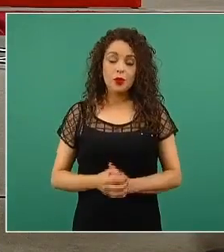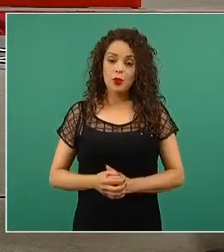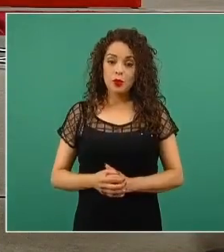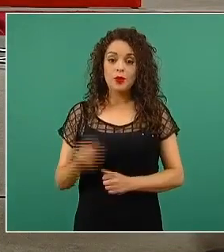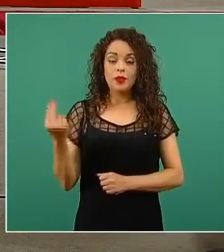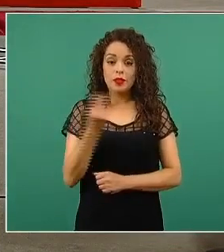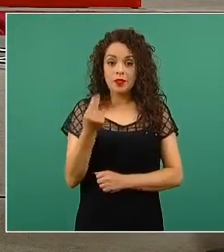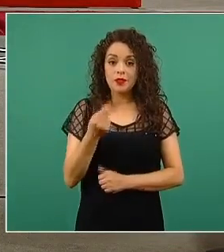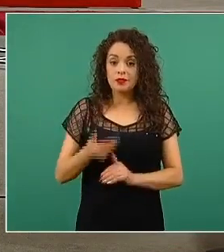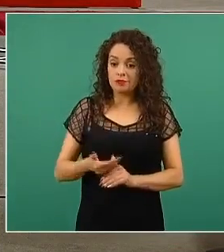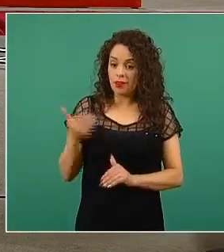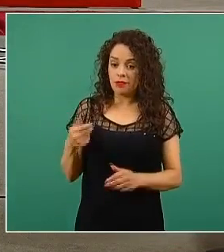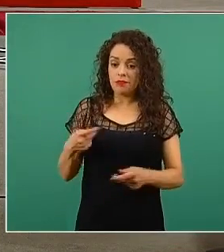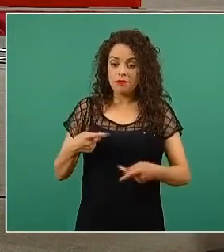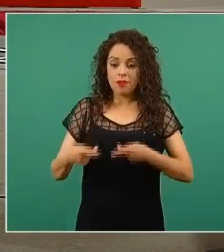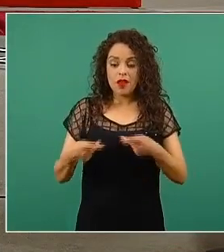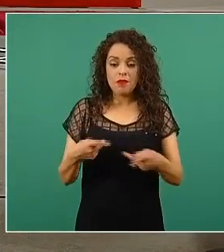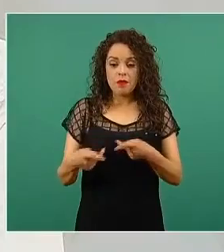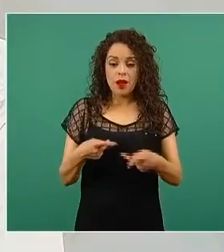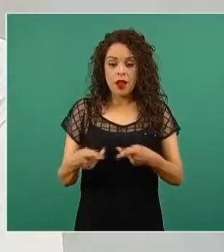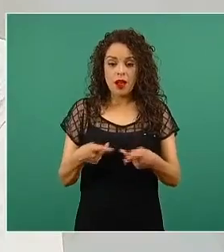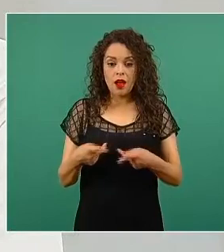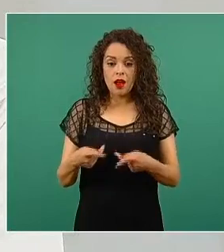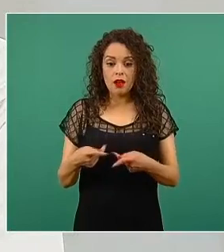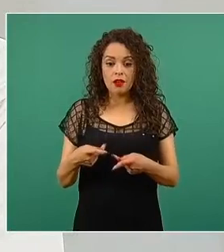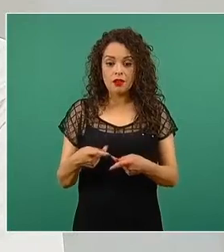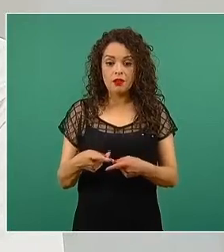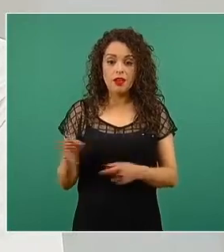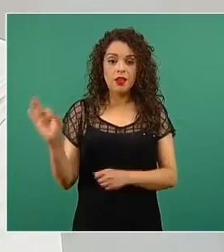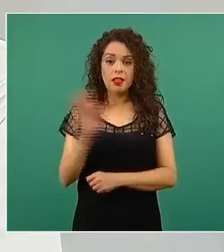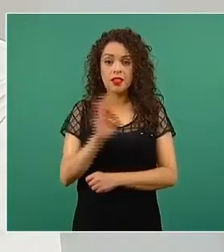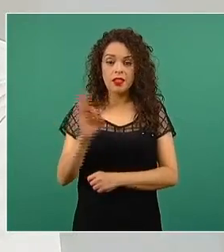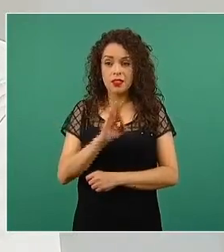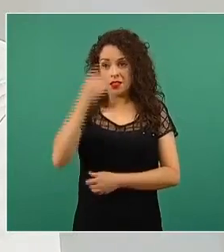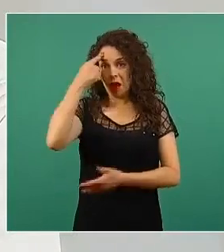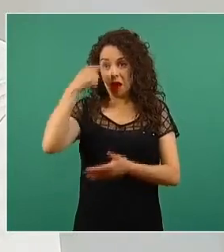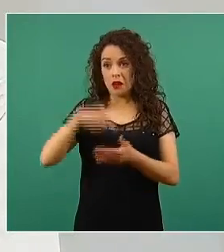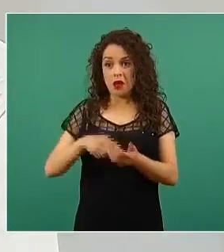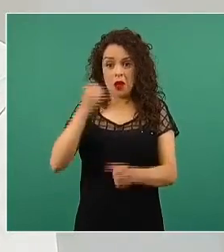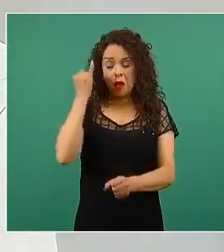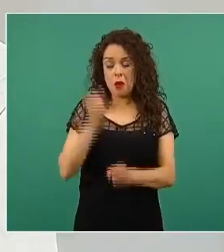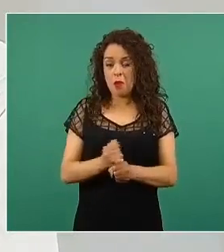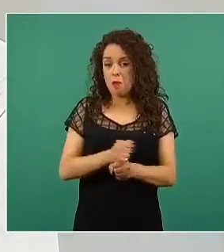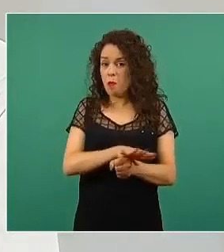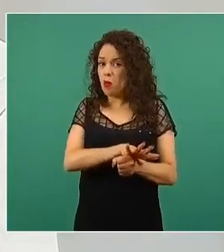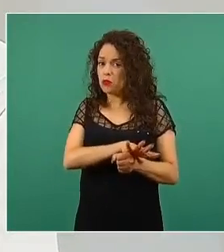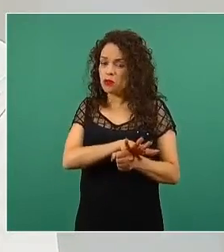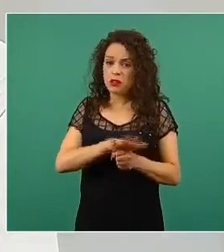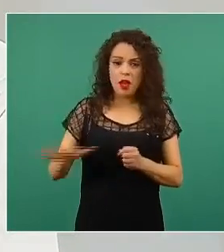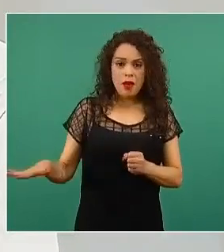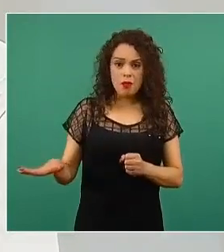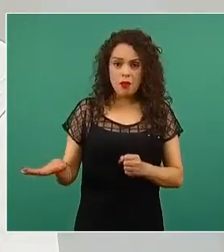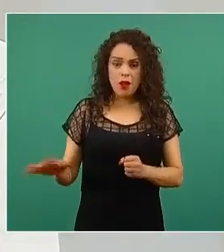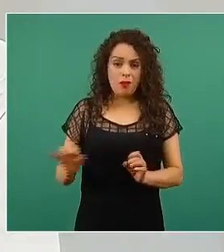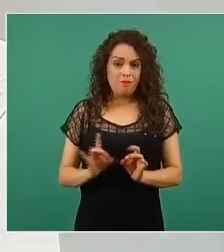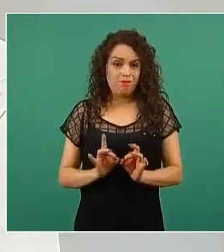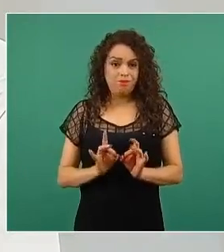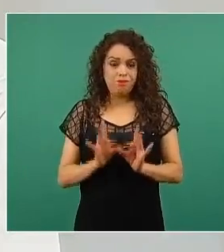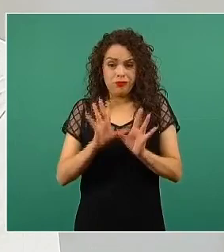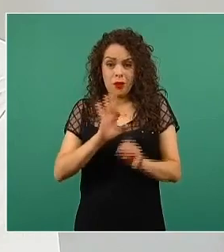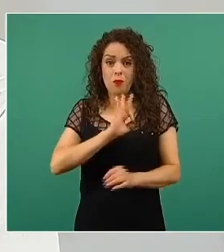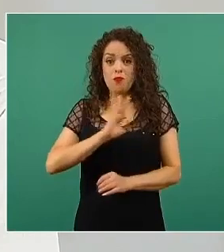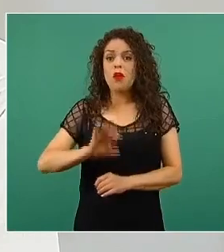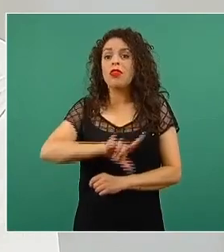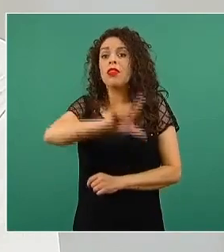prepararnos ante lo más imposible que pudiera suceder,